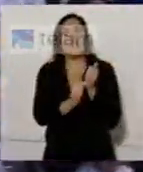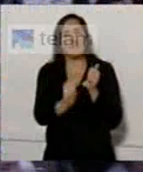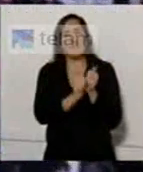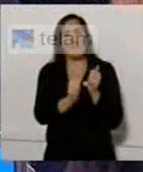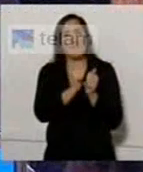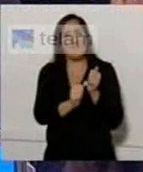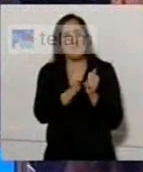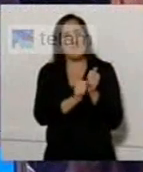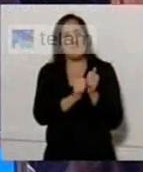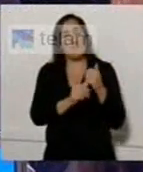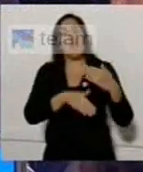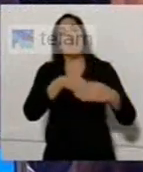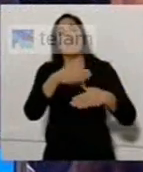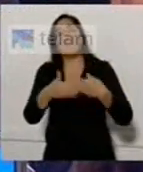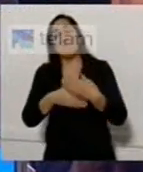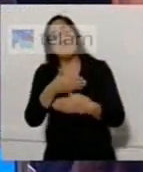Luego vinieron